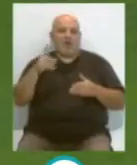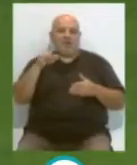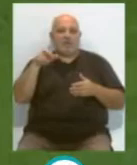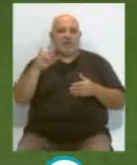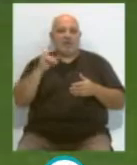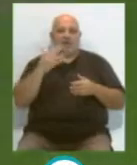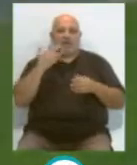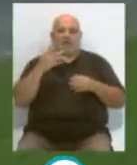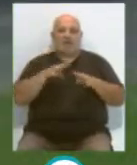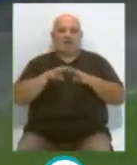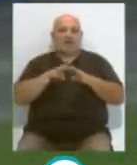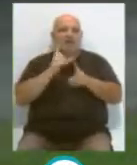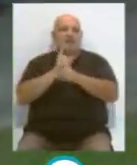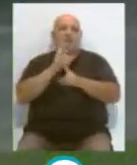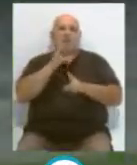que